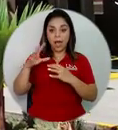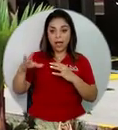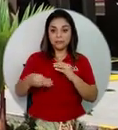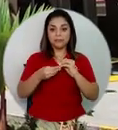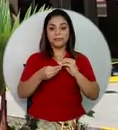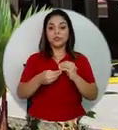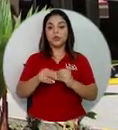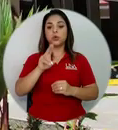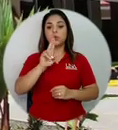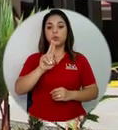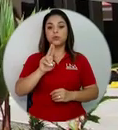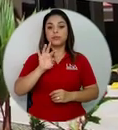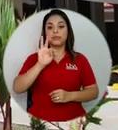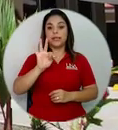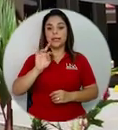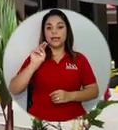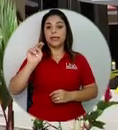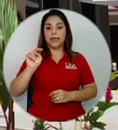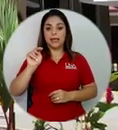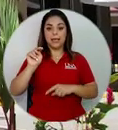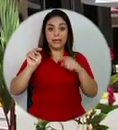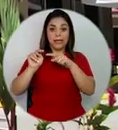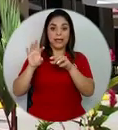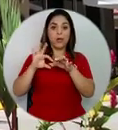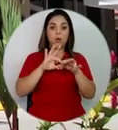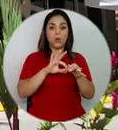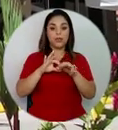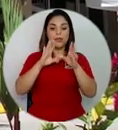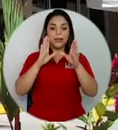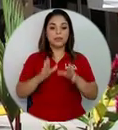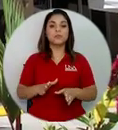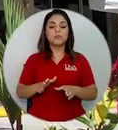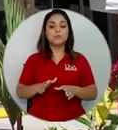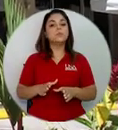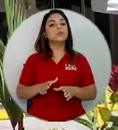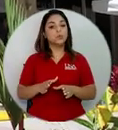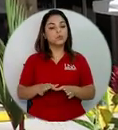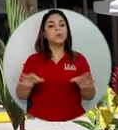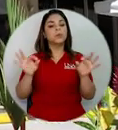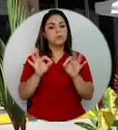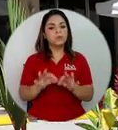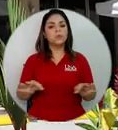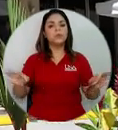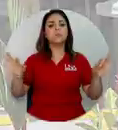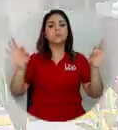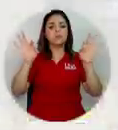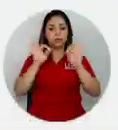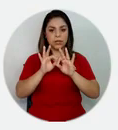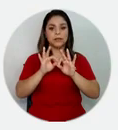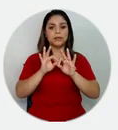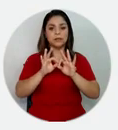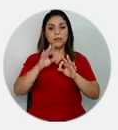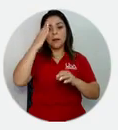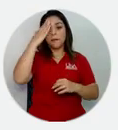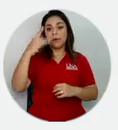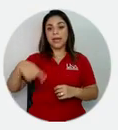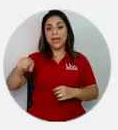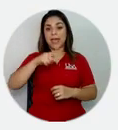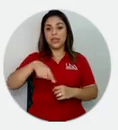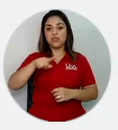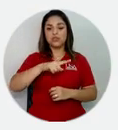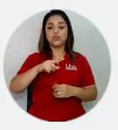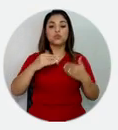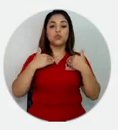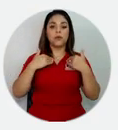la UTN dentro de este rol de coordinación ha sido un papel fundamental e importante,